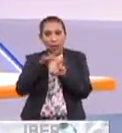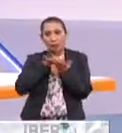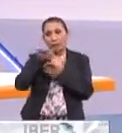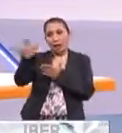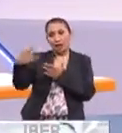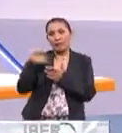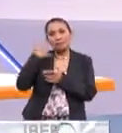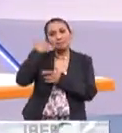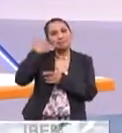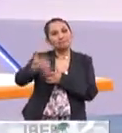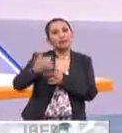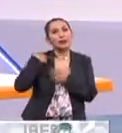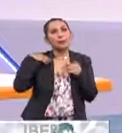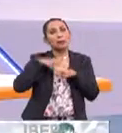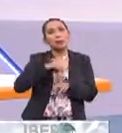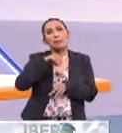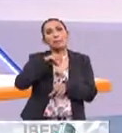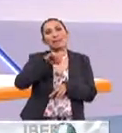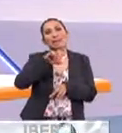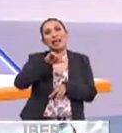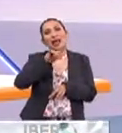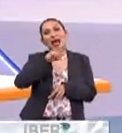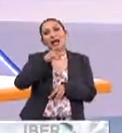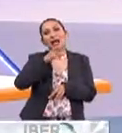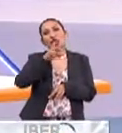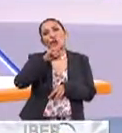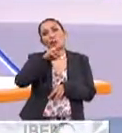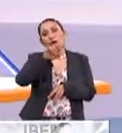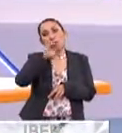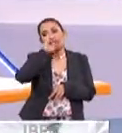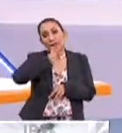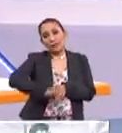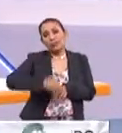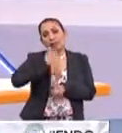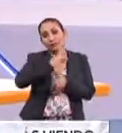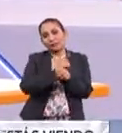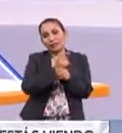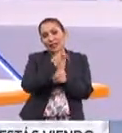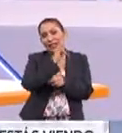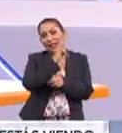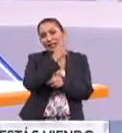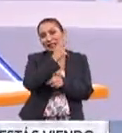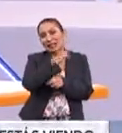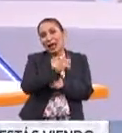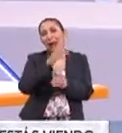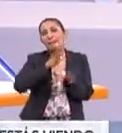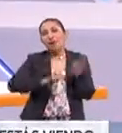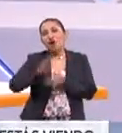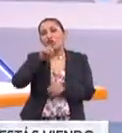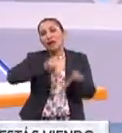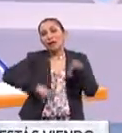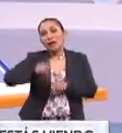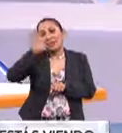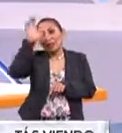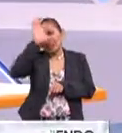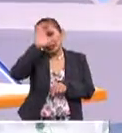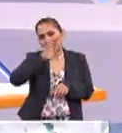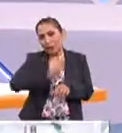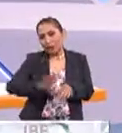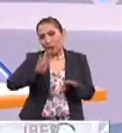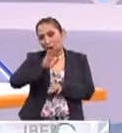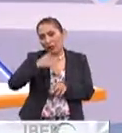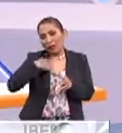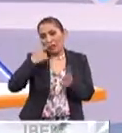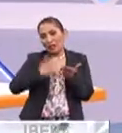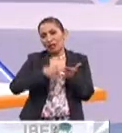agradecemos mucho que nos tome la llamada el maestro Miguel Ángel Romero Flores. Él es jefe de la carrera de Ingeniería Bioquímica de la Escuela Nacional de Ciencias Biológicas